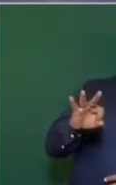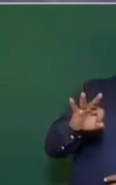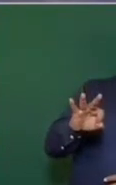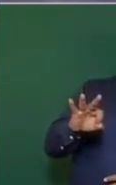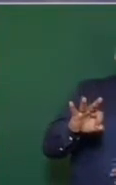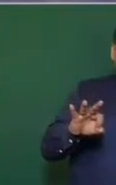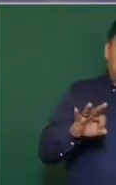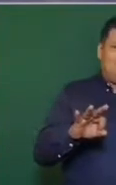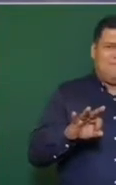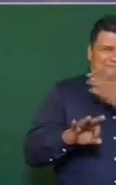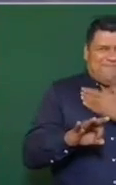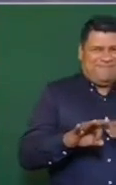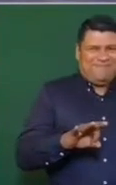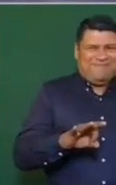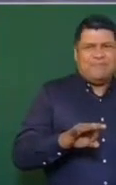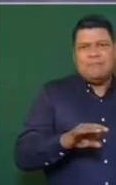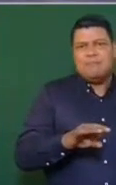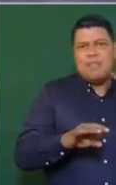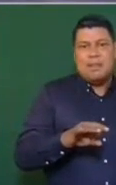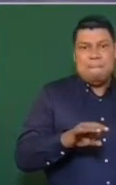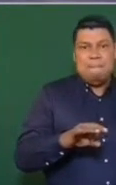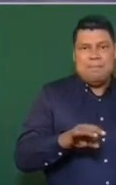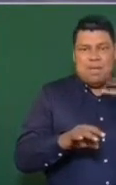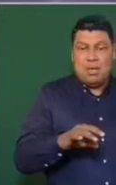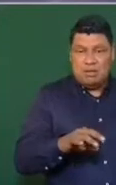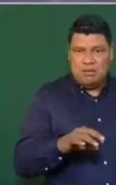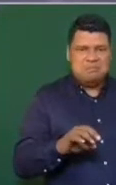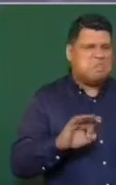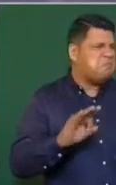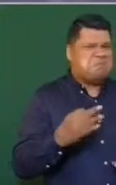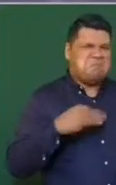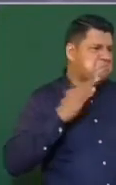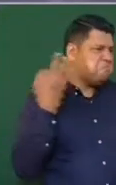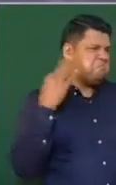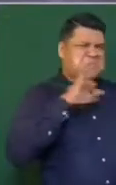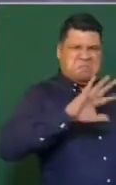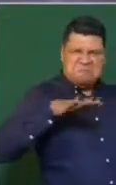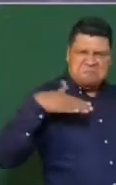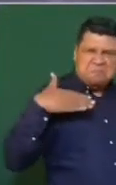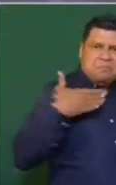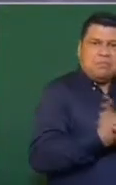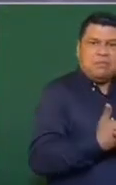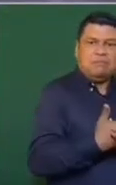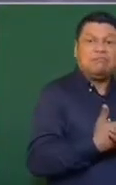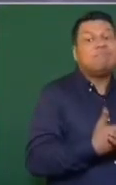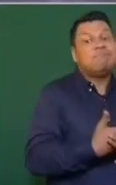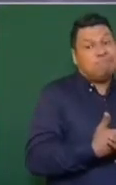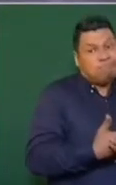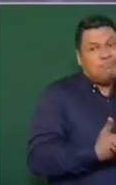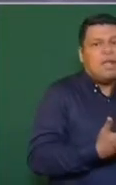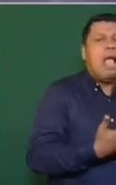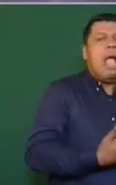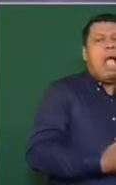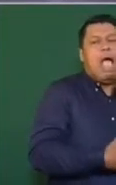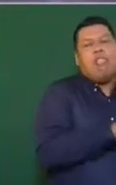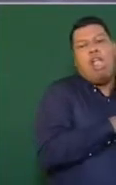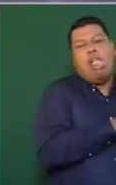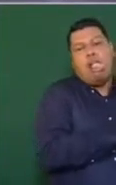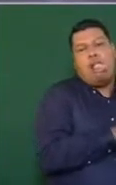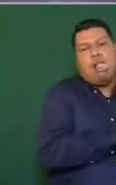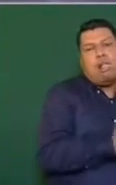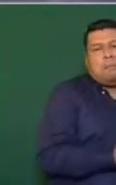a Peña. Esa es la verdad. A los que le habían dado